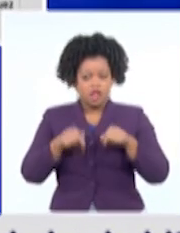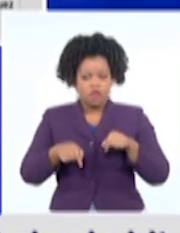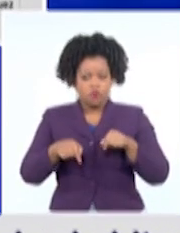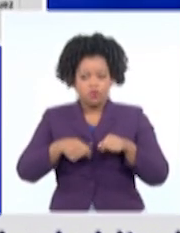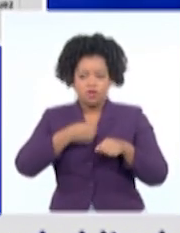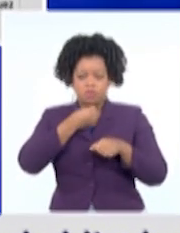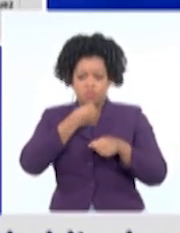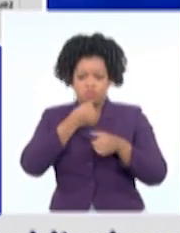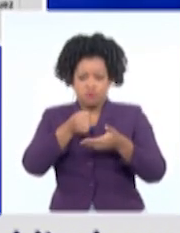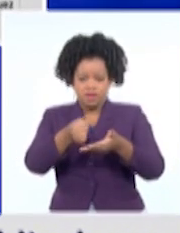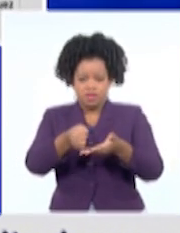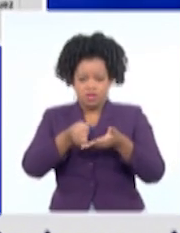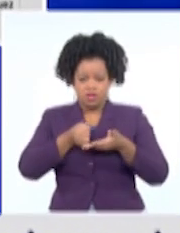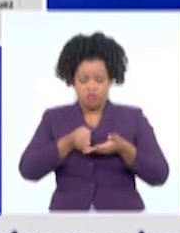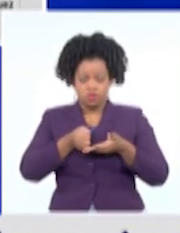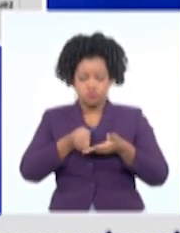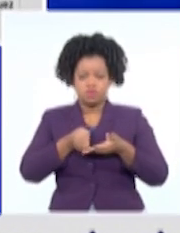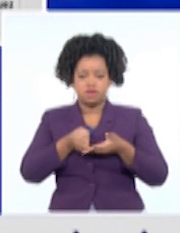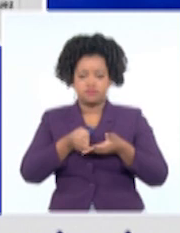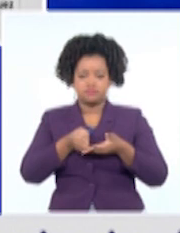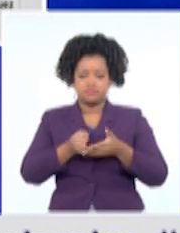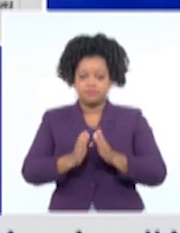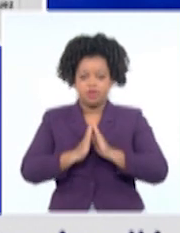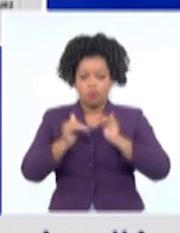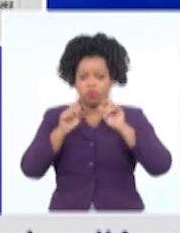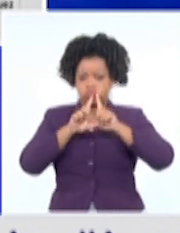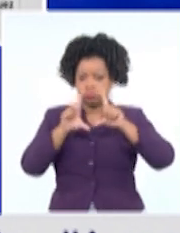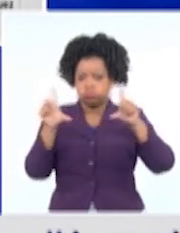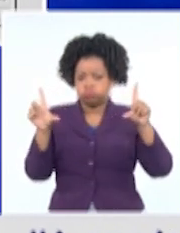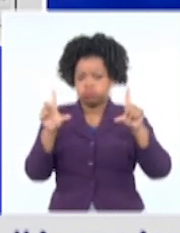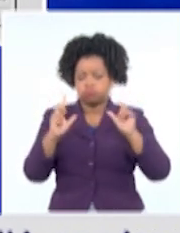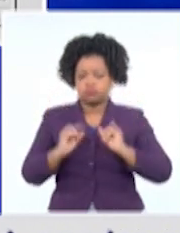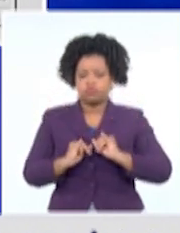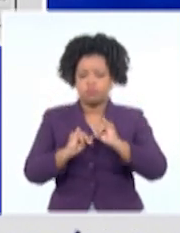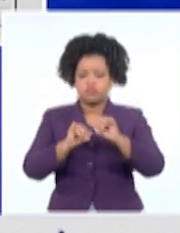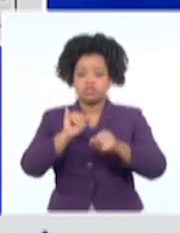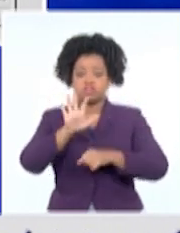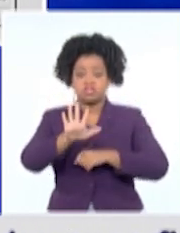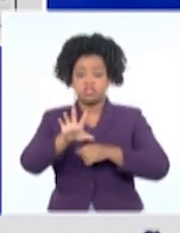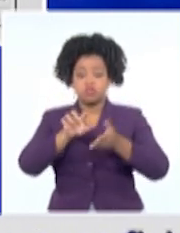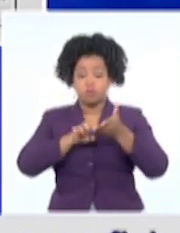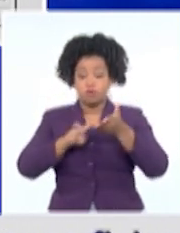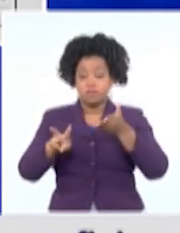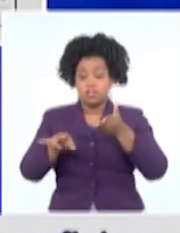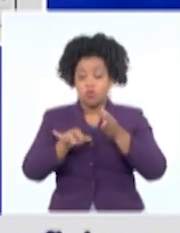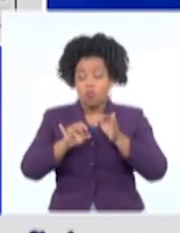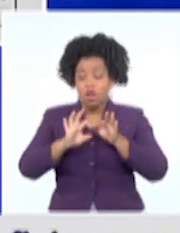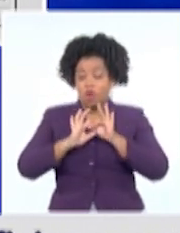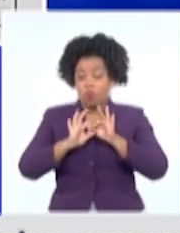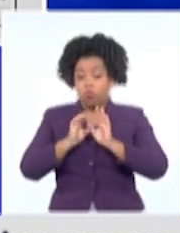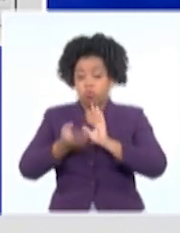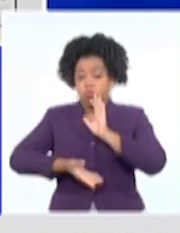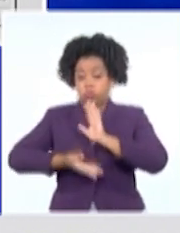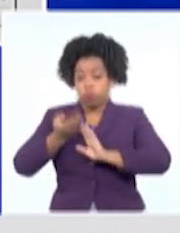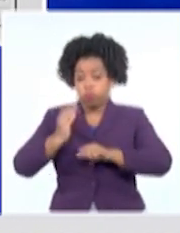con el comportamiento de las 5 provincias con mayor tasa de incidencia. Ahí la tienen,